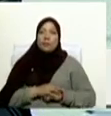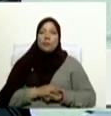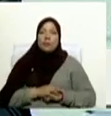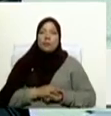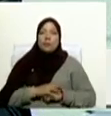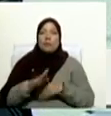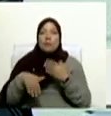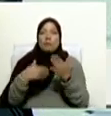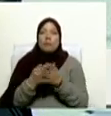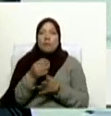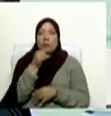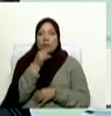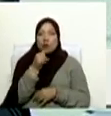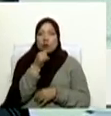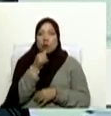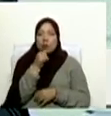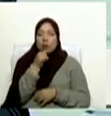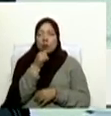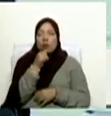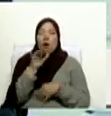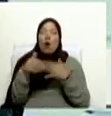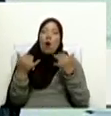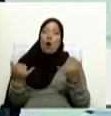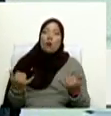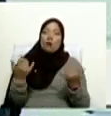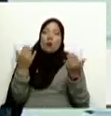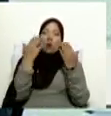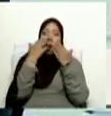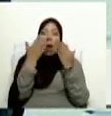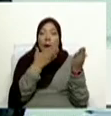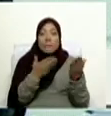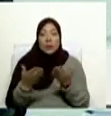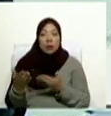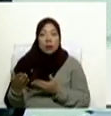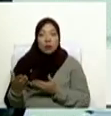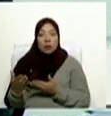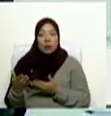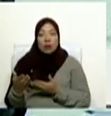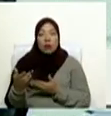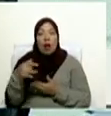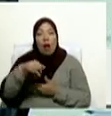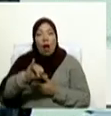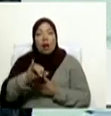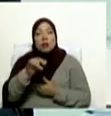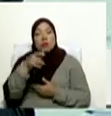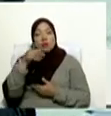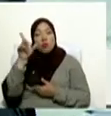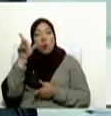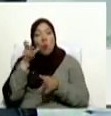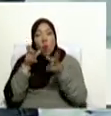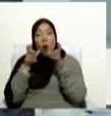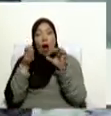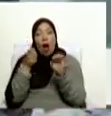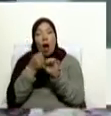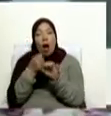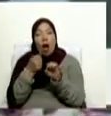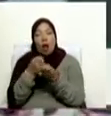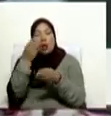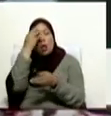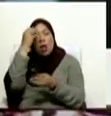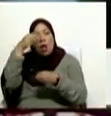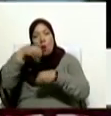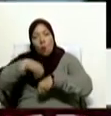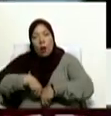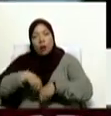pocos países con controversias limítrofes cuentan con ese instrumento de paz que es el acuerdo de Ginebra